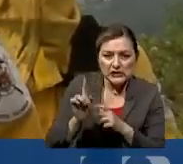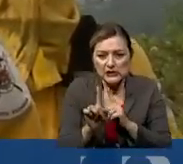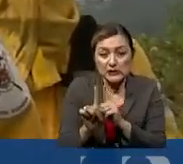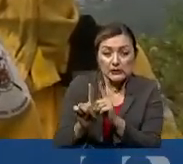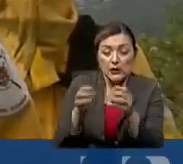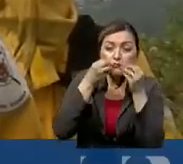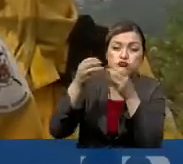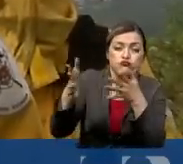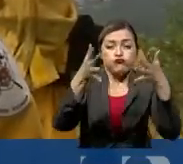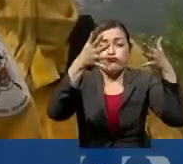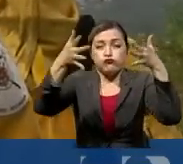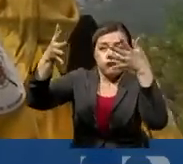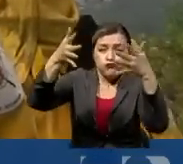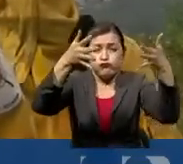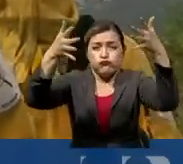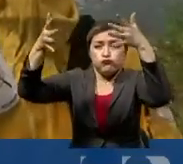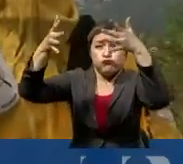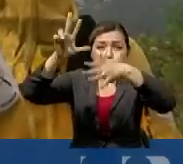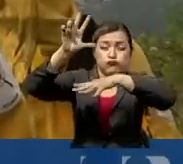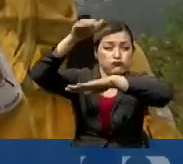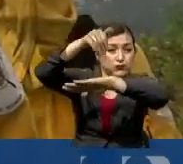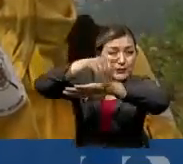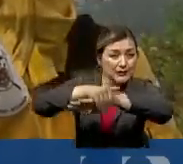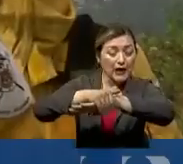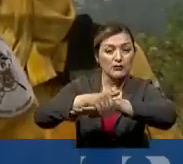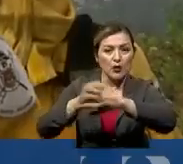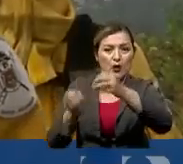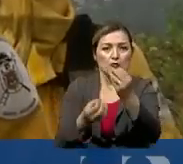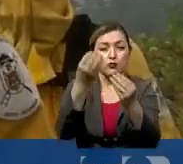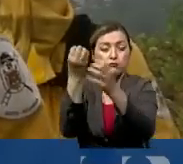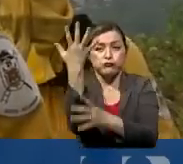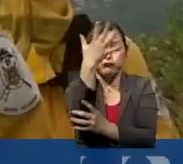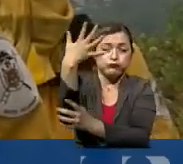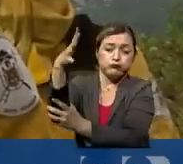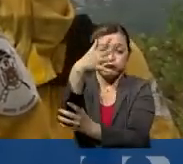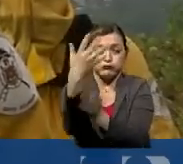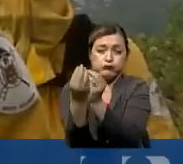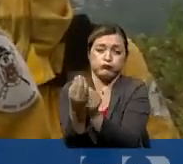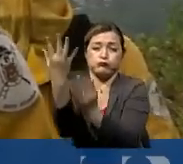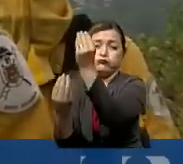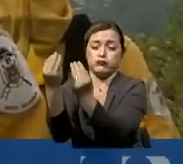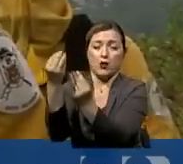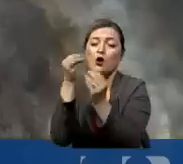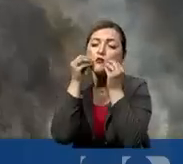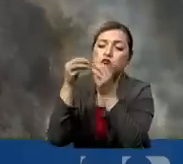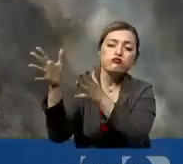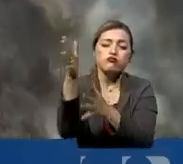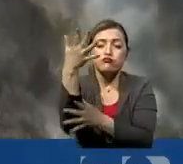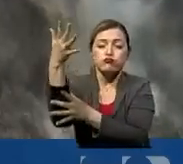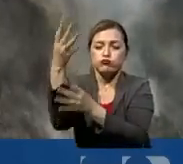vientos ascendentes entre las 3 de la tarde que estábamos eran muy fuertes y se propagaba más rápido el incendio.